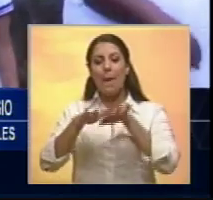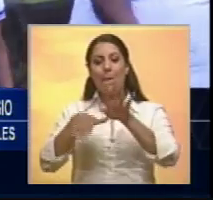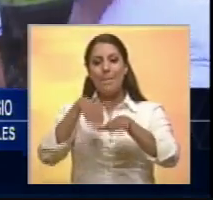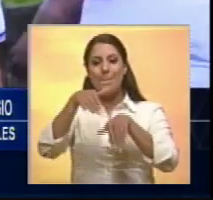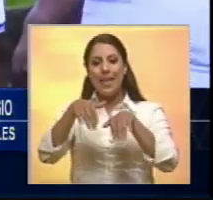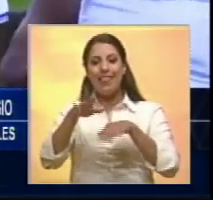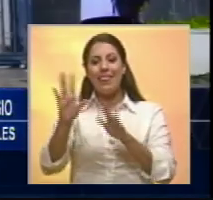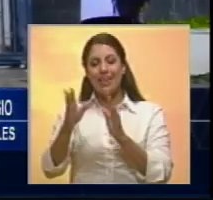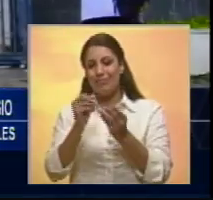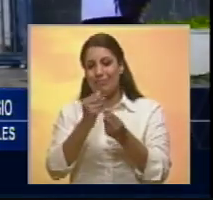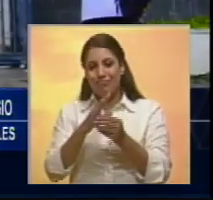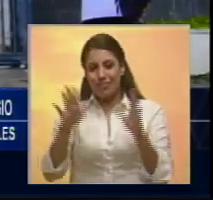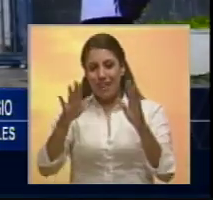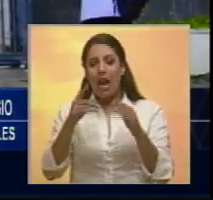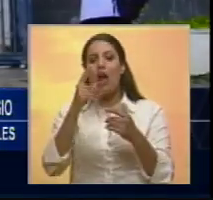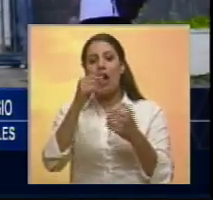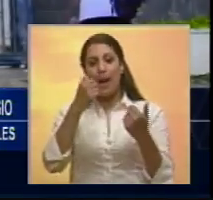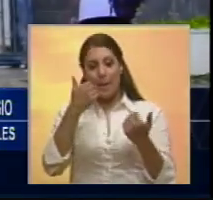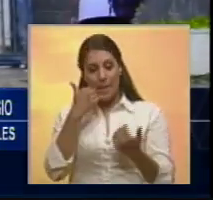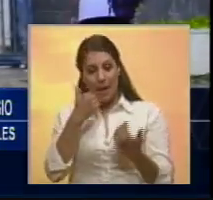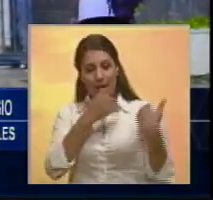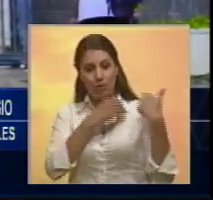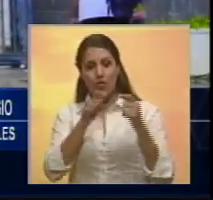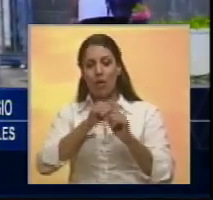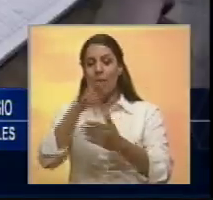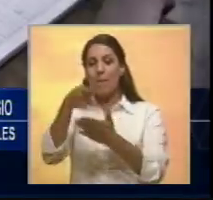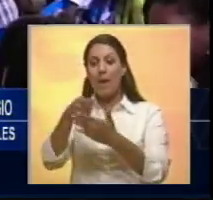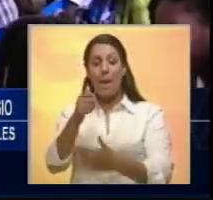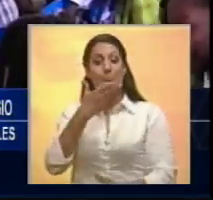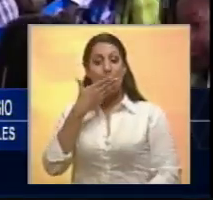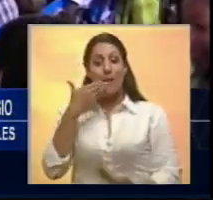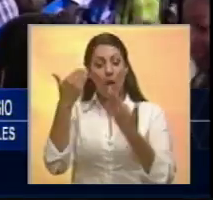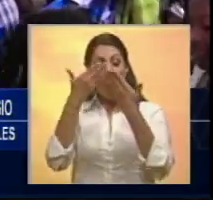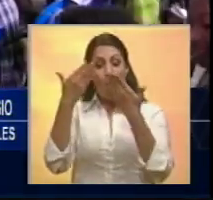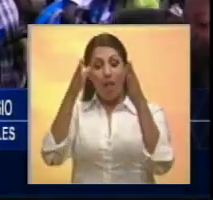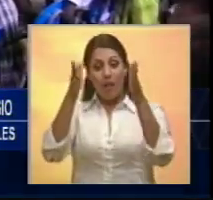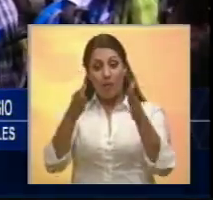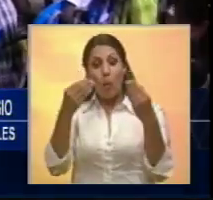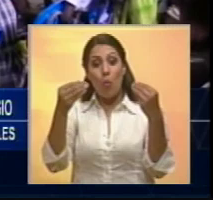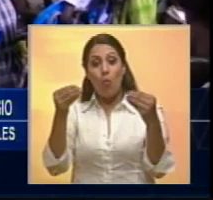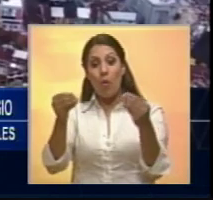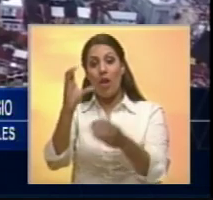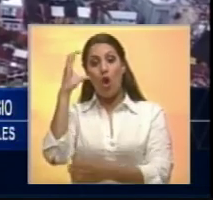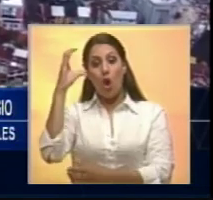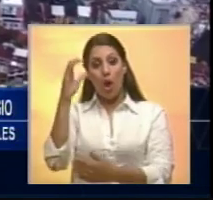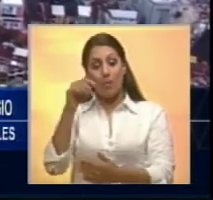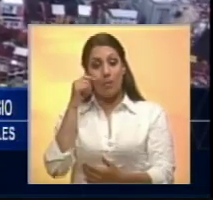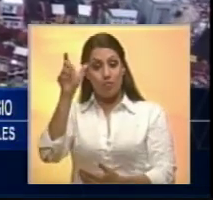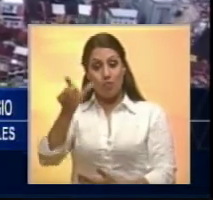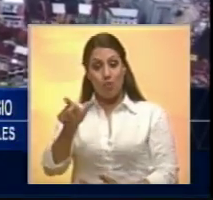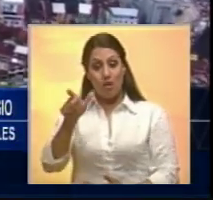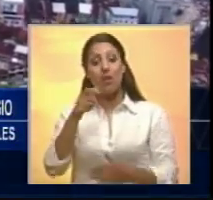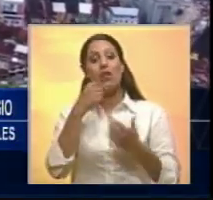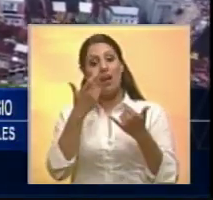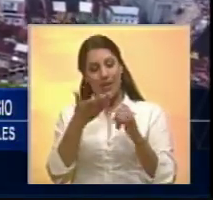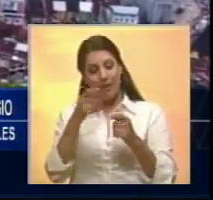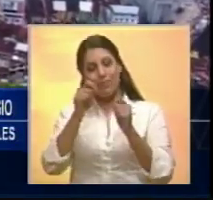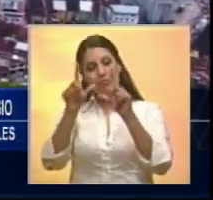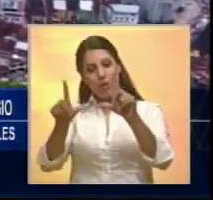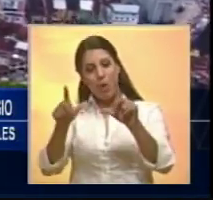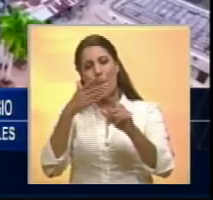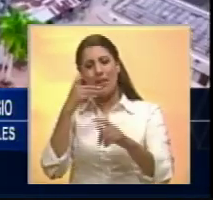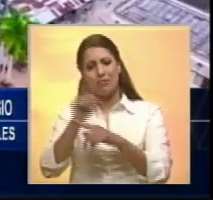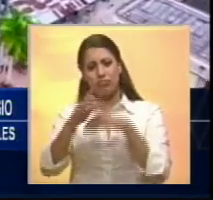de la ONG que actualmente dirige la cantante, fue nombrada como la mejor escuela pública de Colombia. El colegio recibió la mención debido a